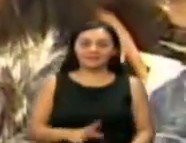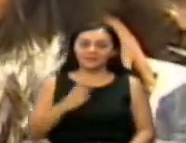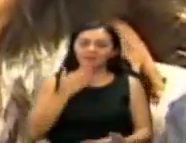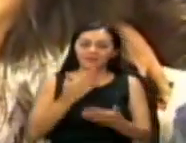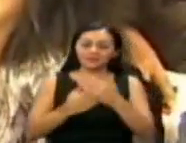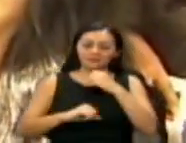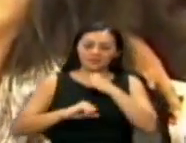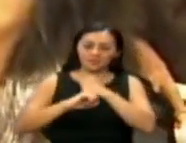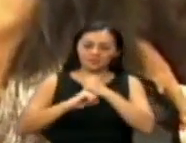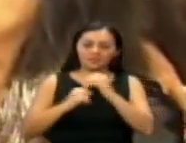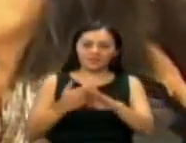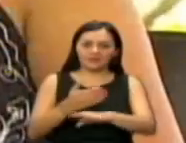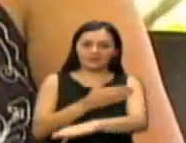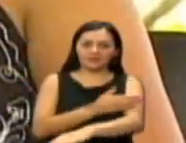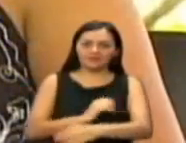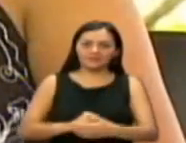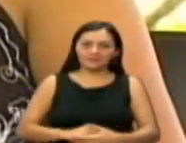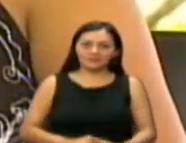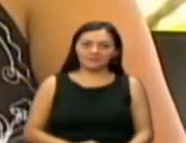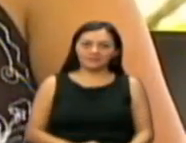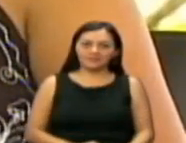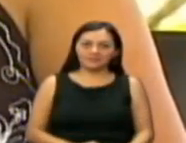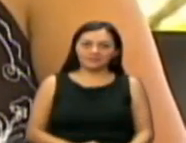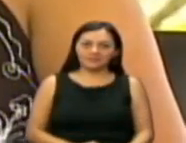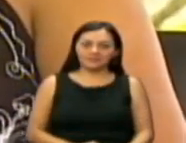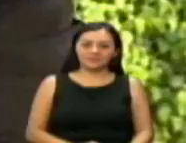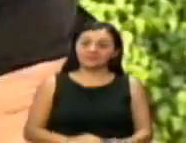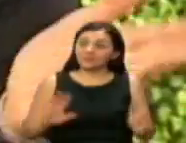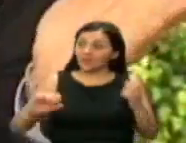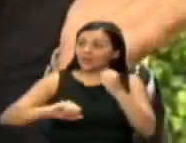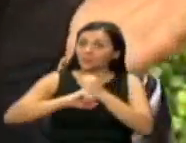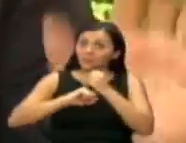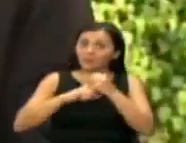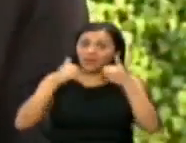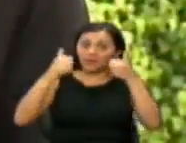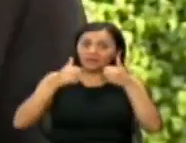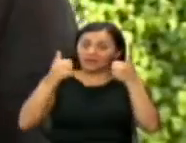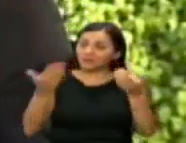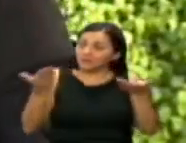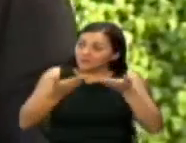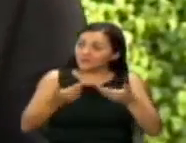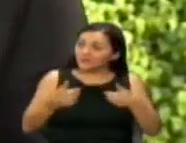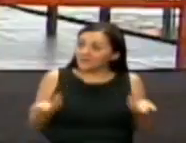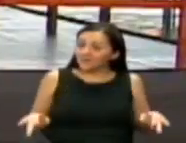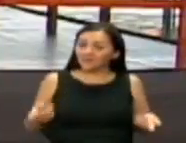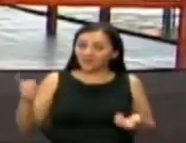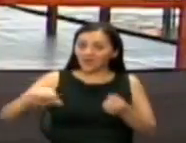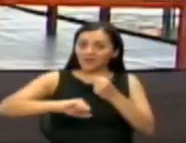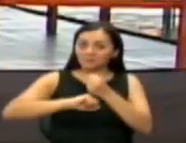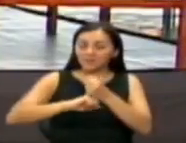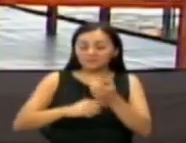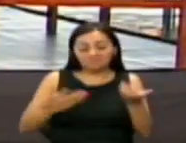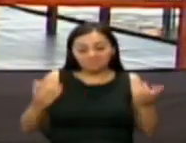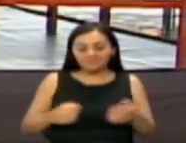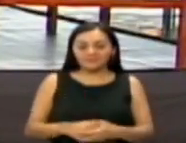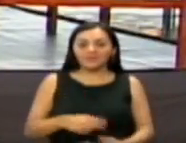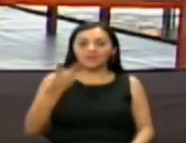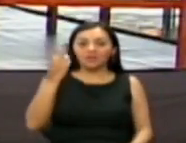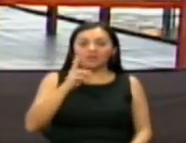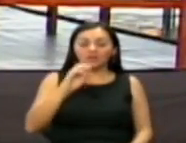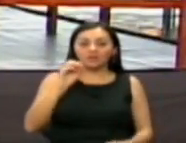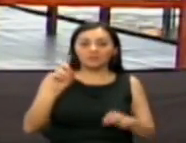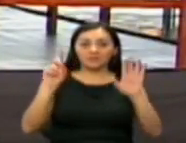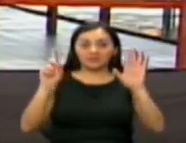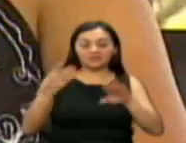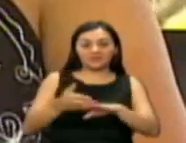su apoyo anticipado. No es que sea apoyo, pero en 2006... Ah, este es que me está poniendo como candidato. En 2006 yo tuve la oportunidad de entrevistarle en Radio Los